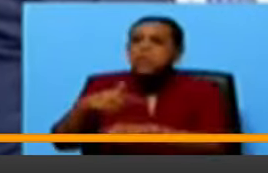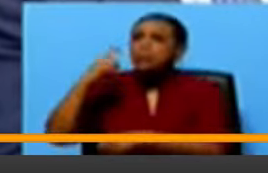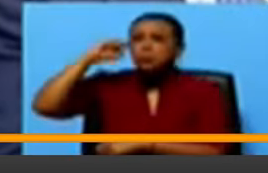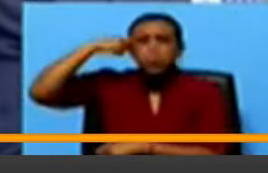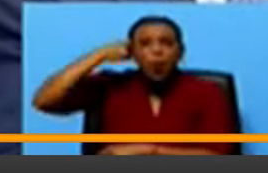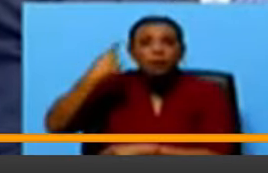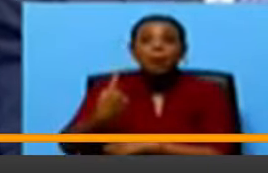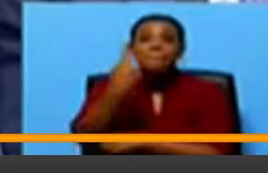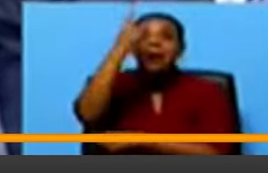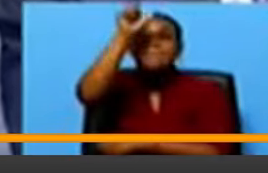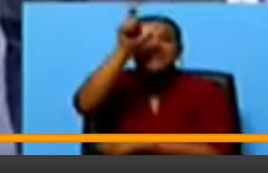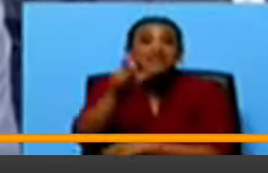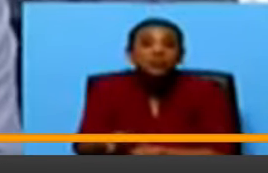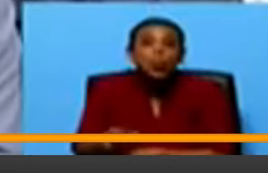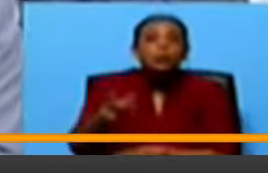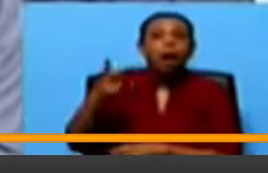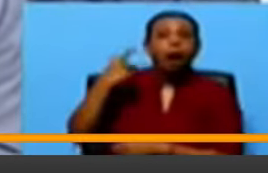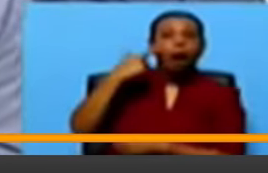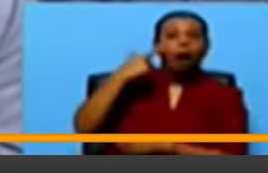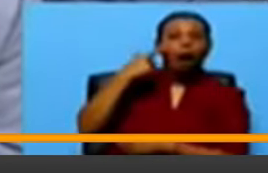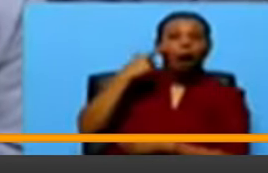A la primera persona que yo escuché